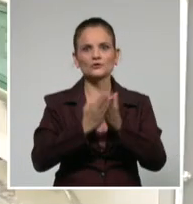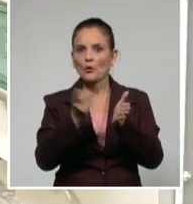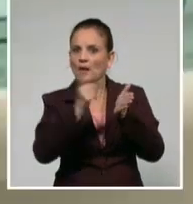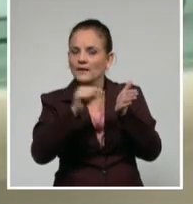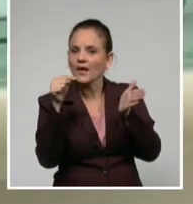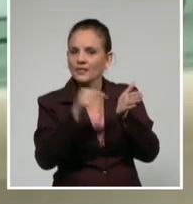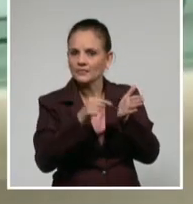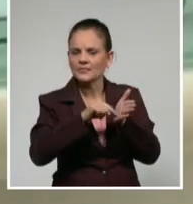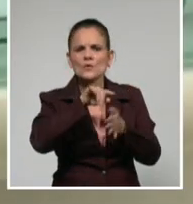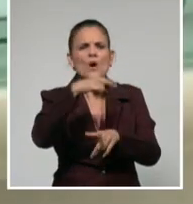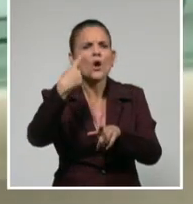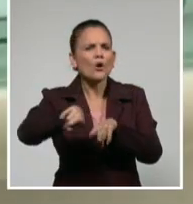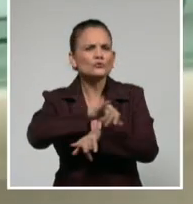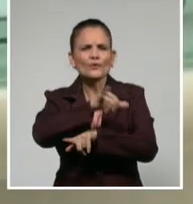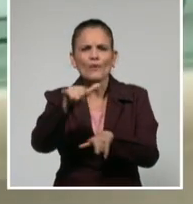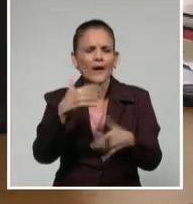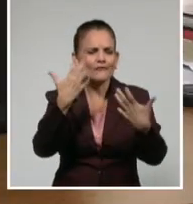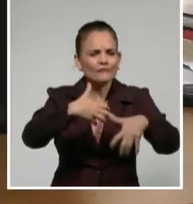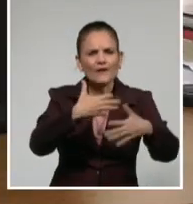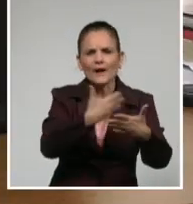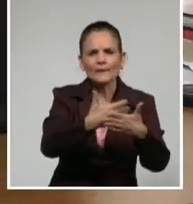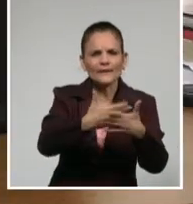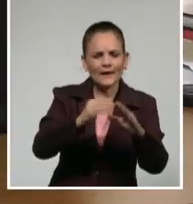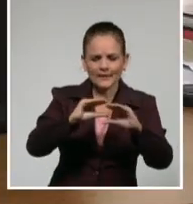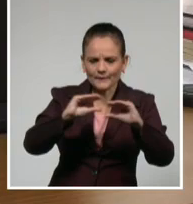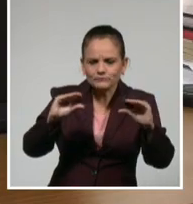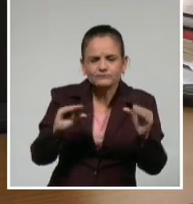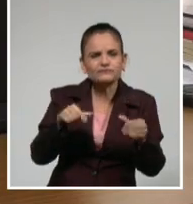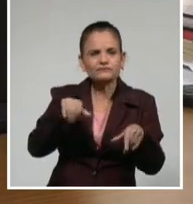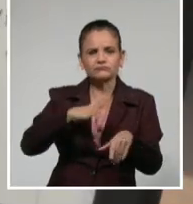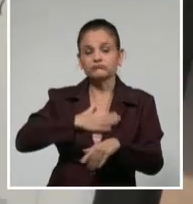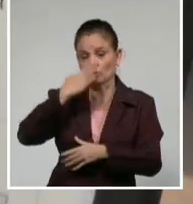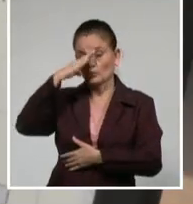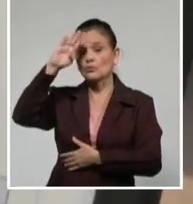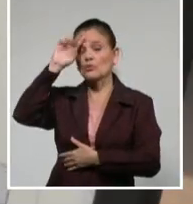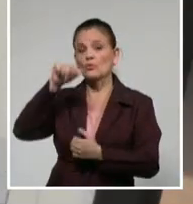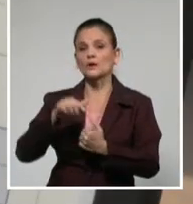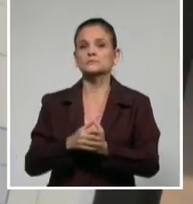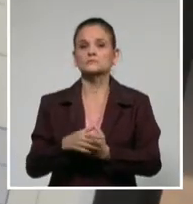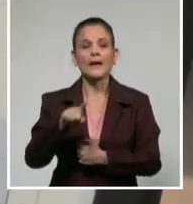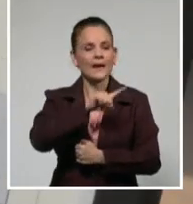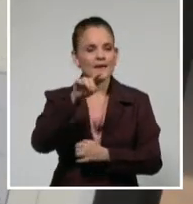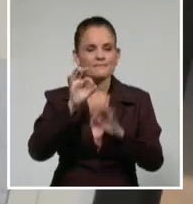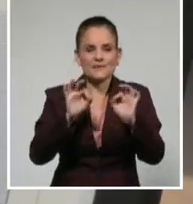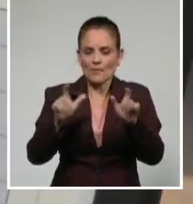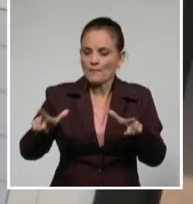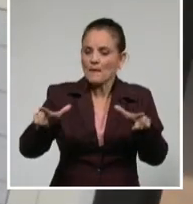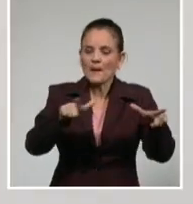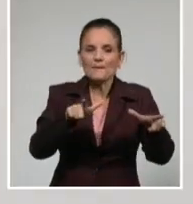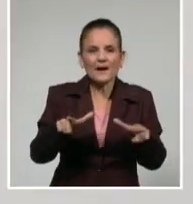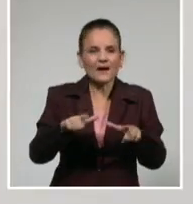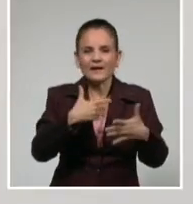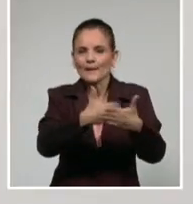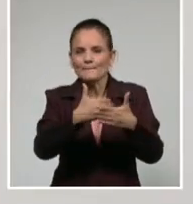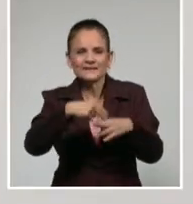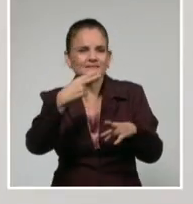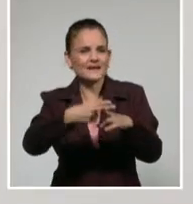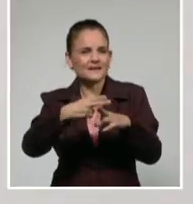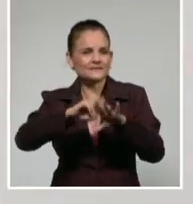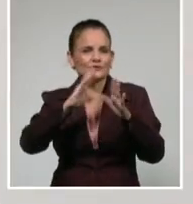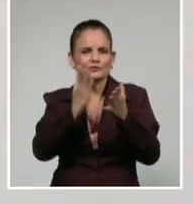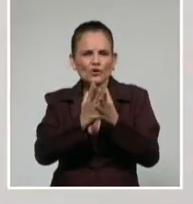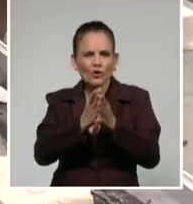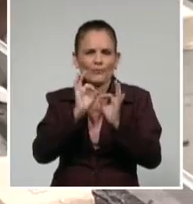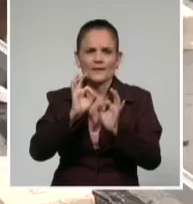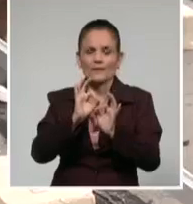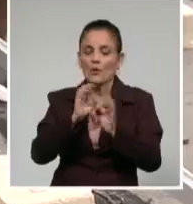de mármoles cubanos. Ambas son parte de un programa asignado hace un tiempo a Ecosol Energía de colocar sistemas solares